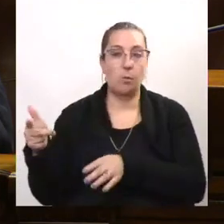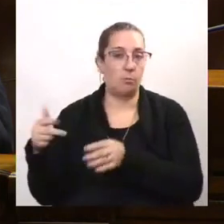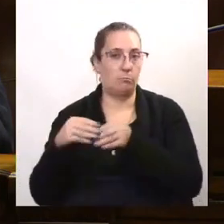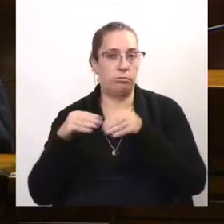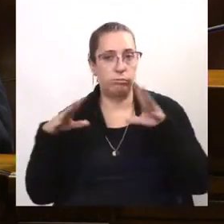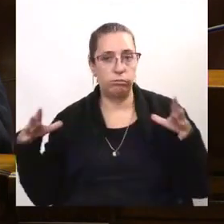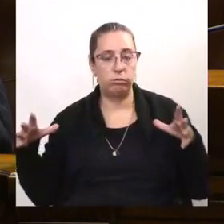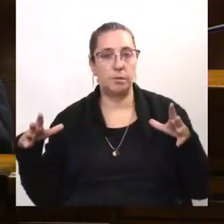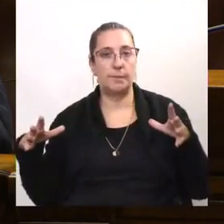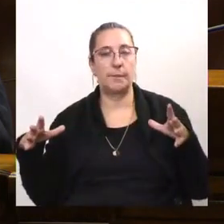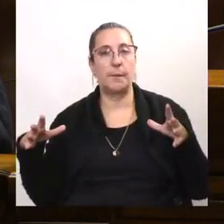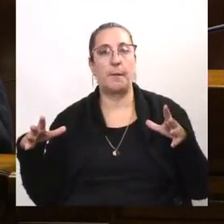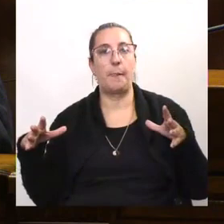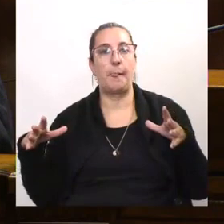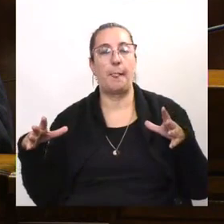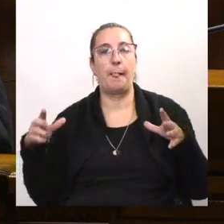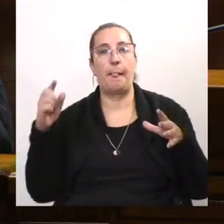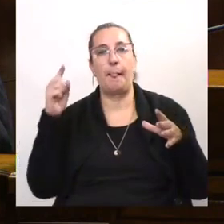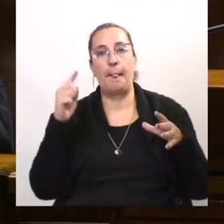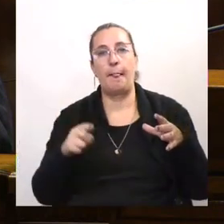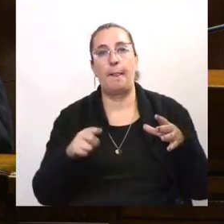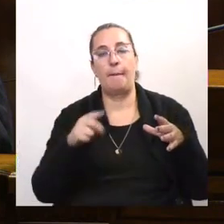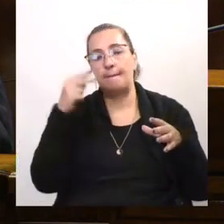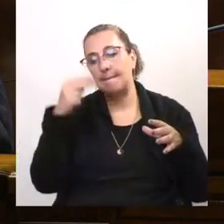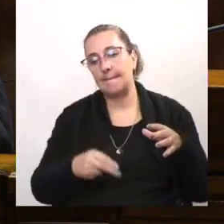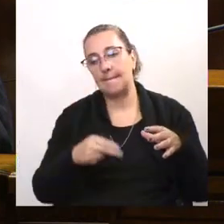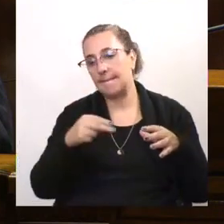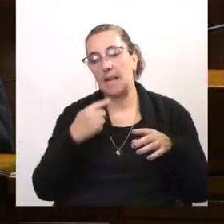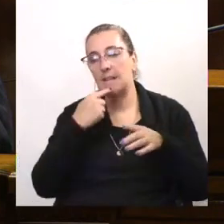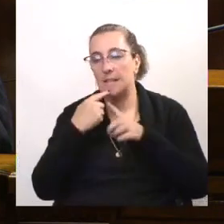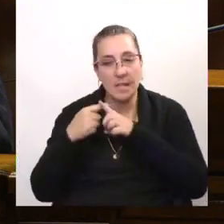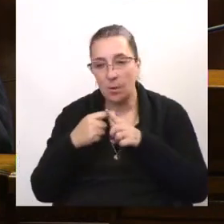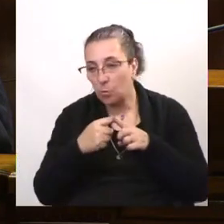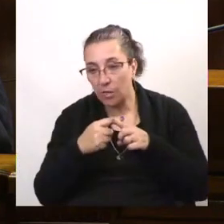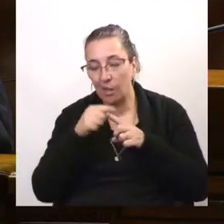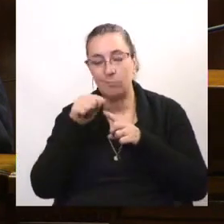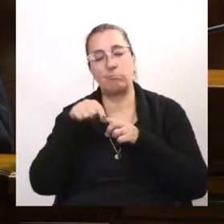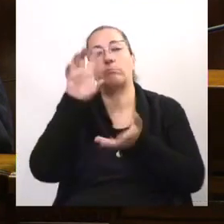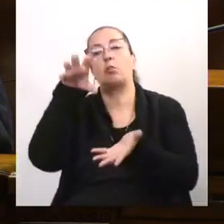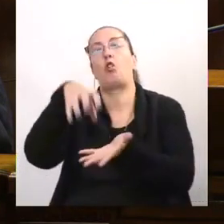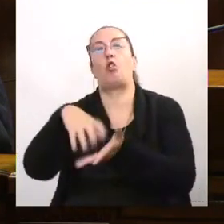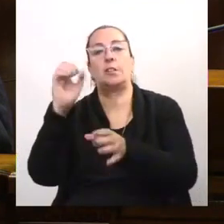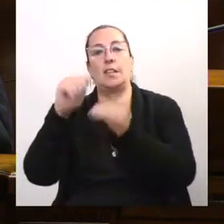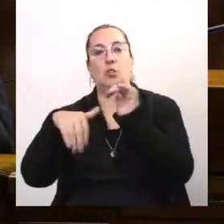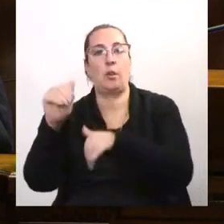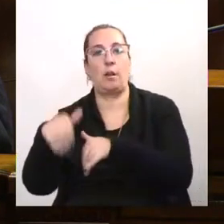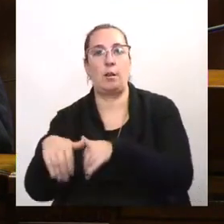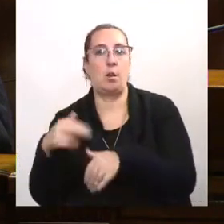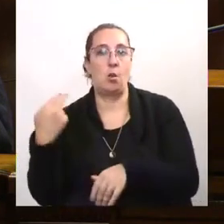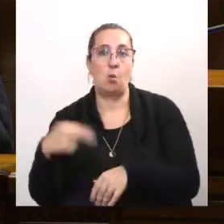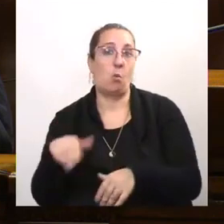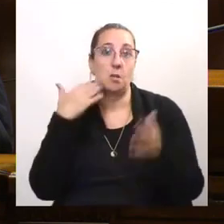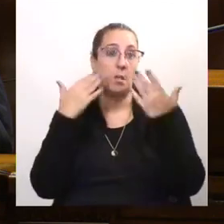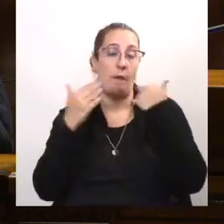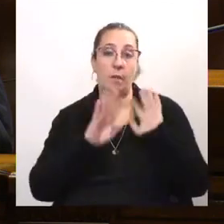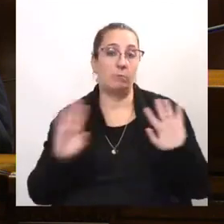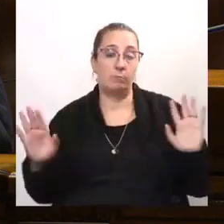amplio, el que jamás fue discutido fue la Corte Electoral. Nunca se habla de la Corte